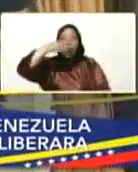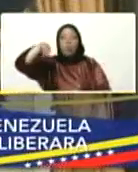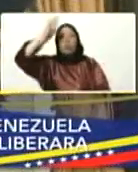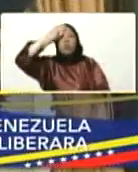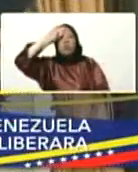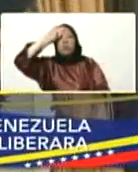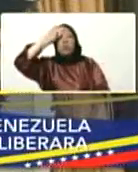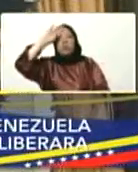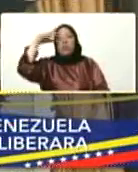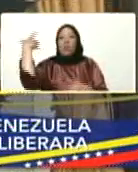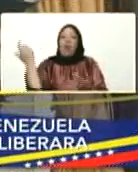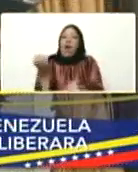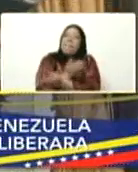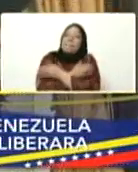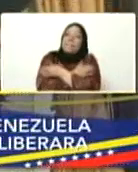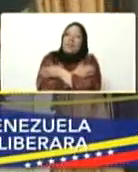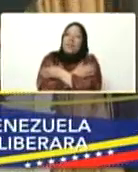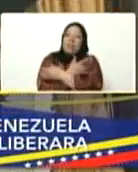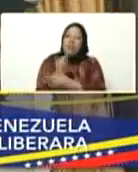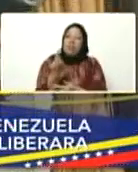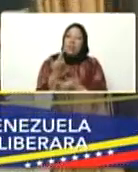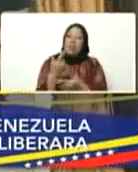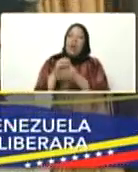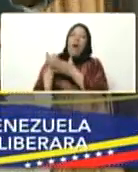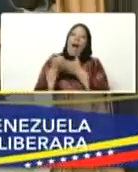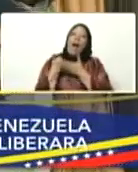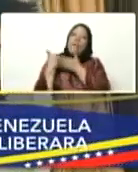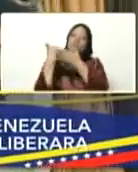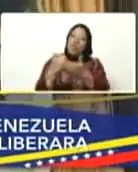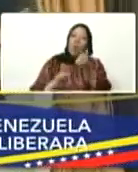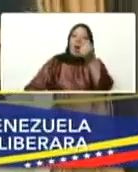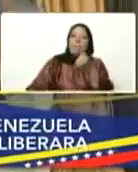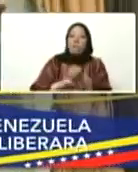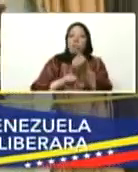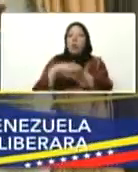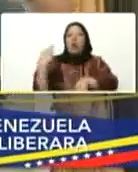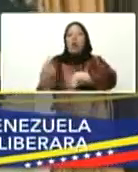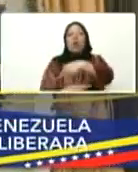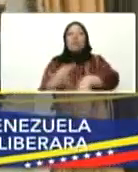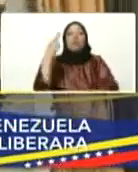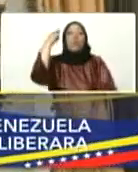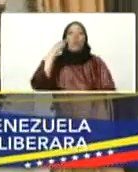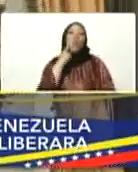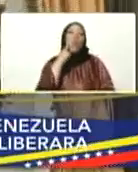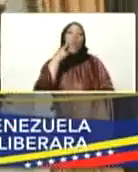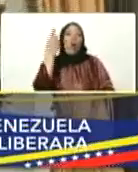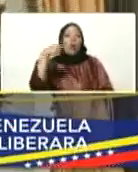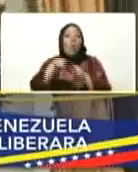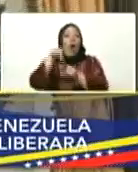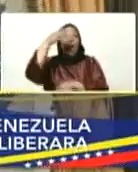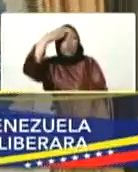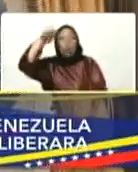los brazos extendidos para darle la solidaridad y el apoyo a la Revolución Cubana, como sucedió.